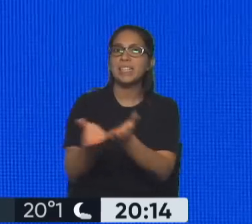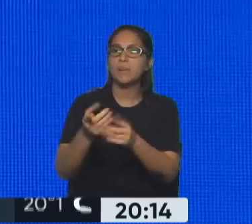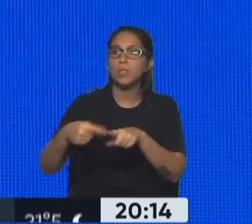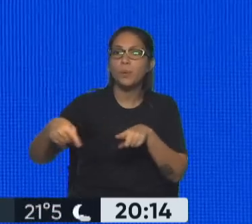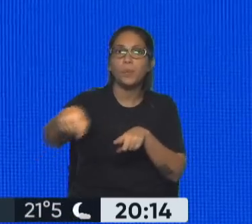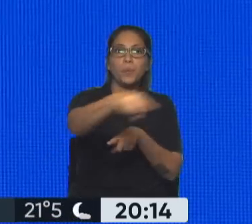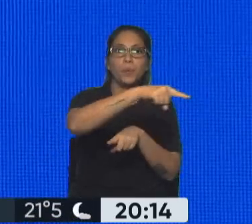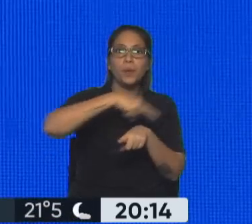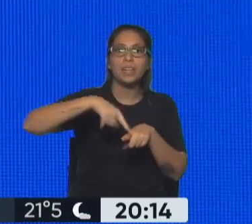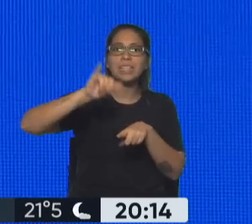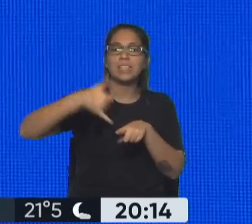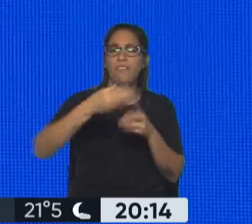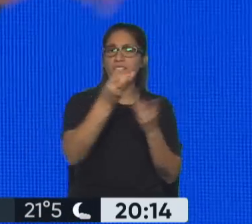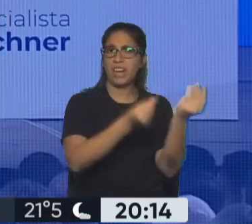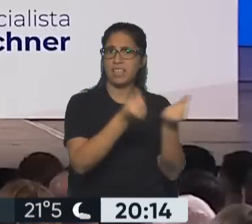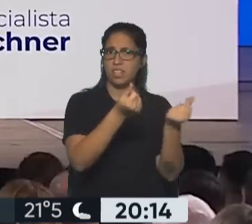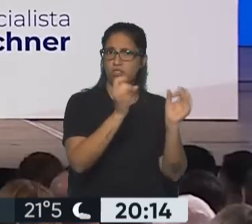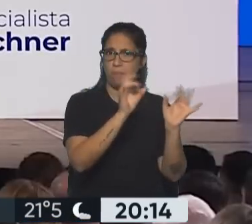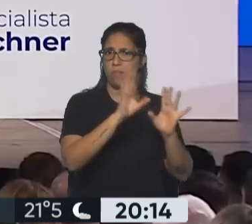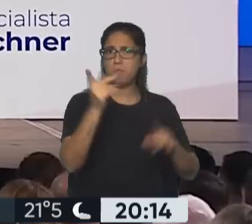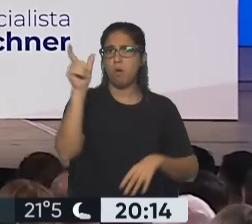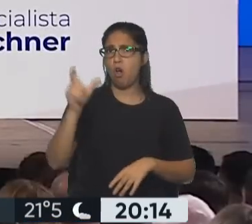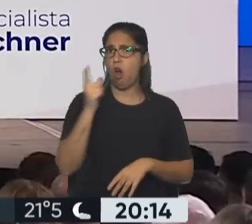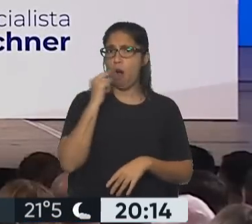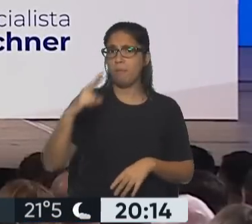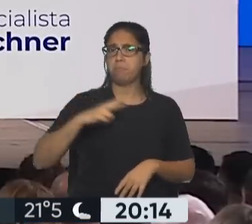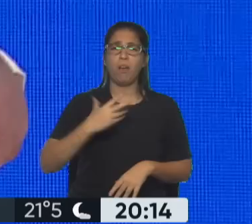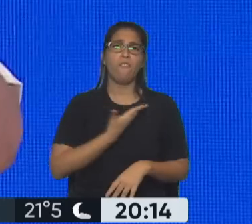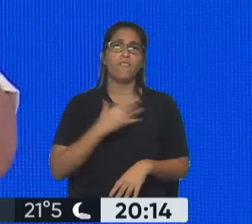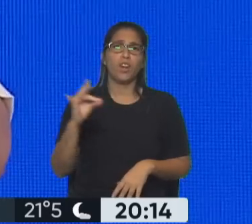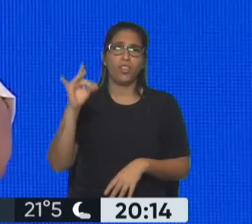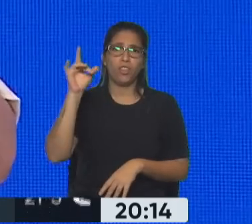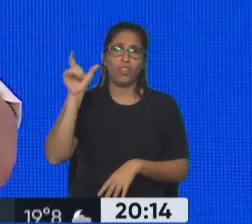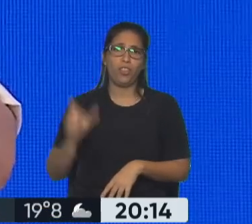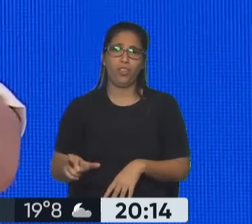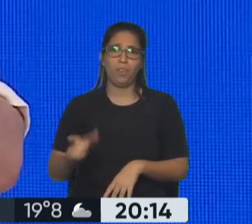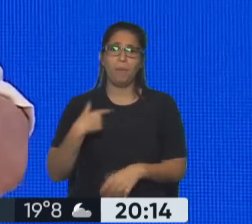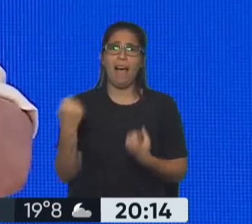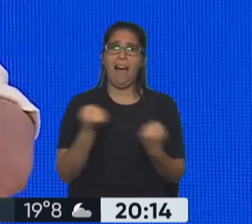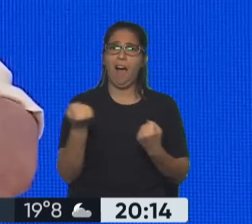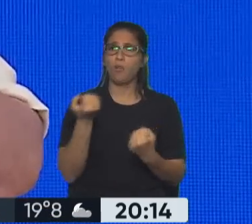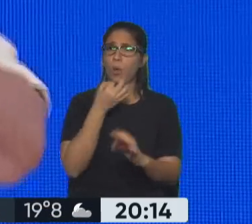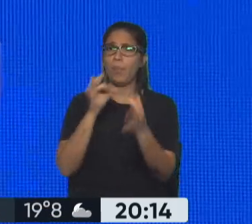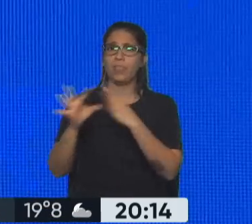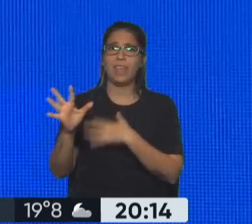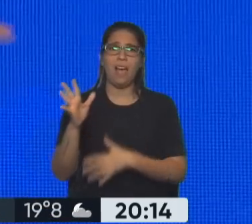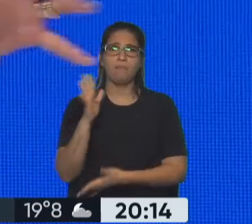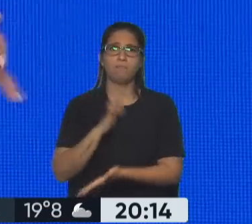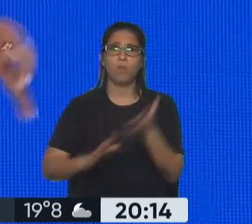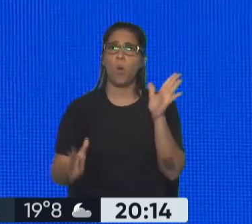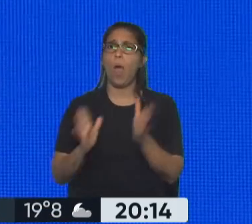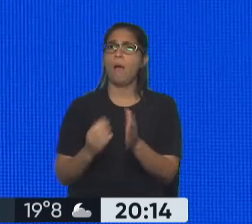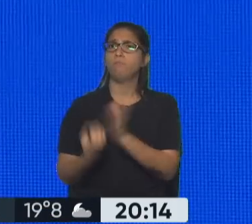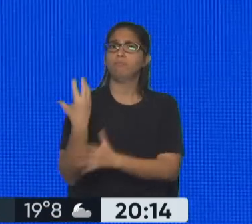y no solamente en lo financiero, el hombre más rico podía ser Henry Ford, porque vendía autos y era innovador tecnológicamente. Más tarde